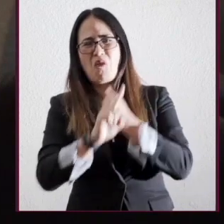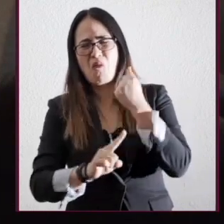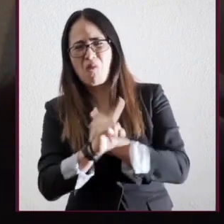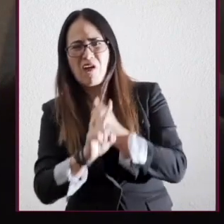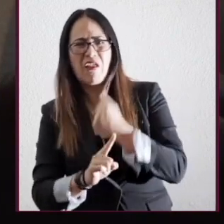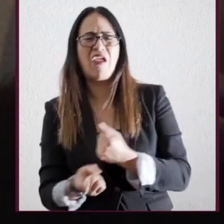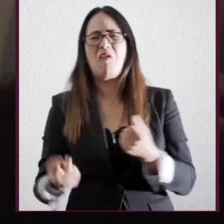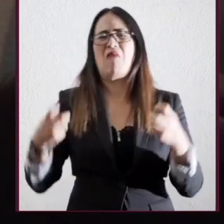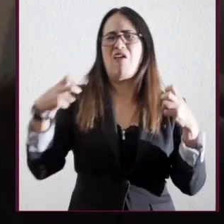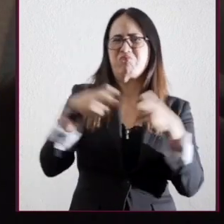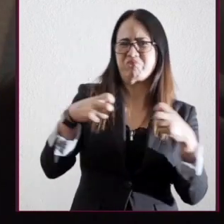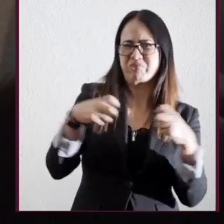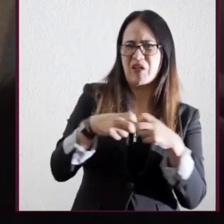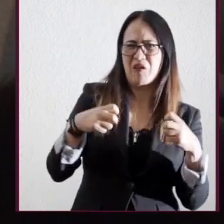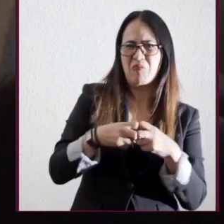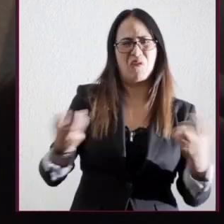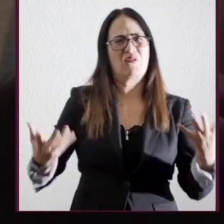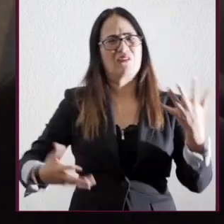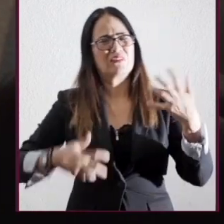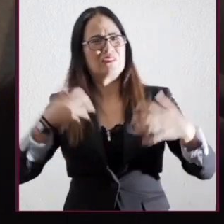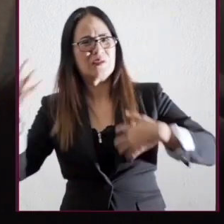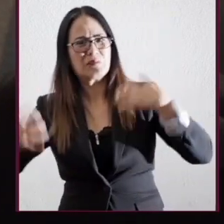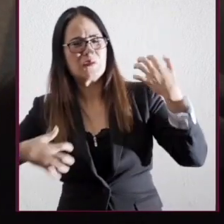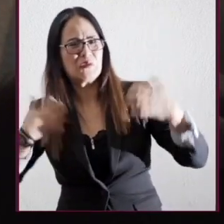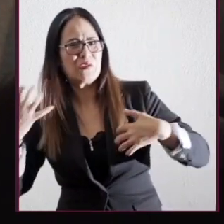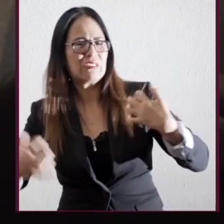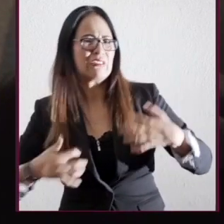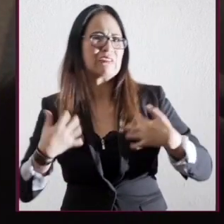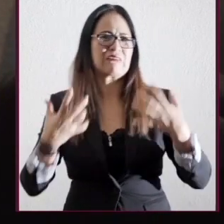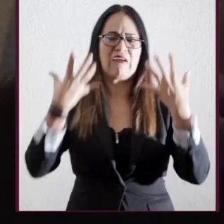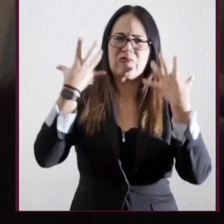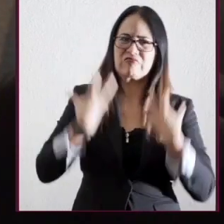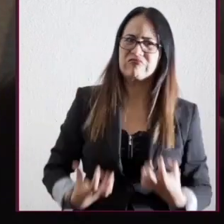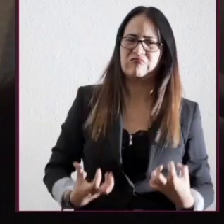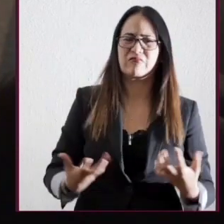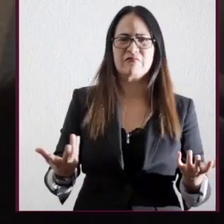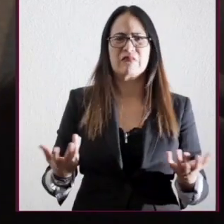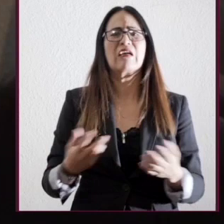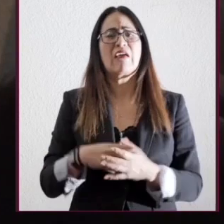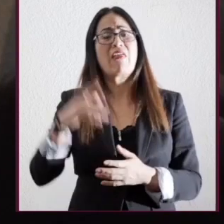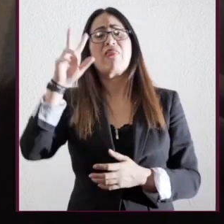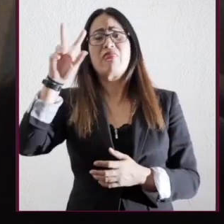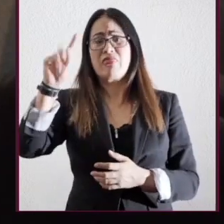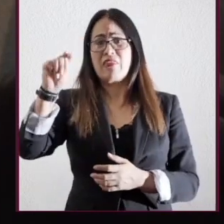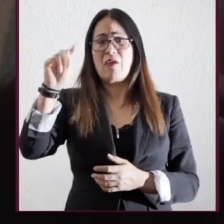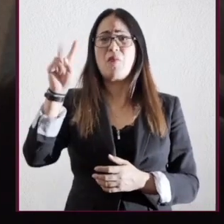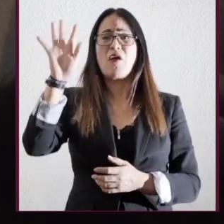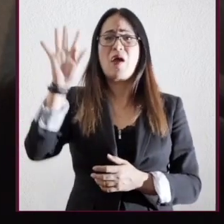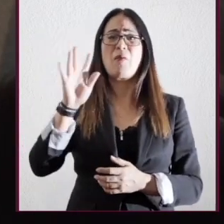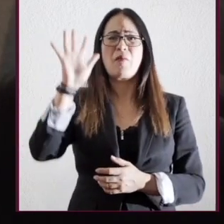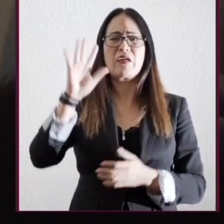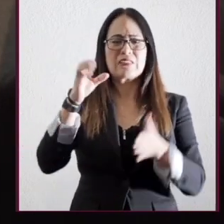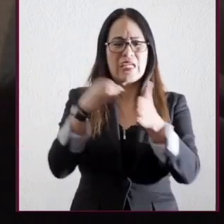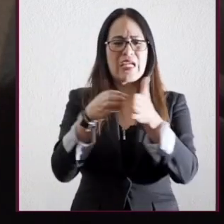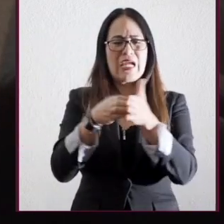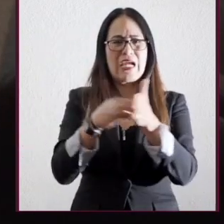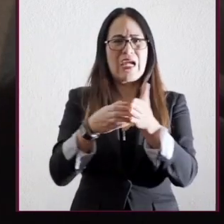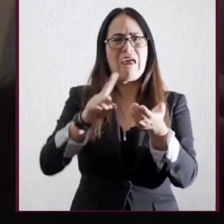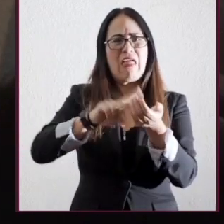tensa, que va a tener altos niveles de frustración. Durante mucho tiempo a la televisión se le llamó la caja tonta.